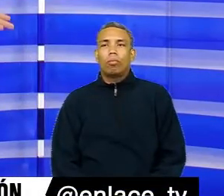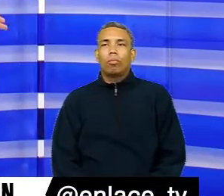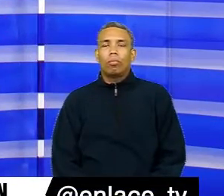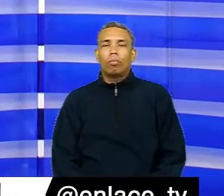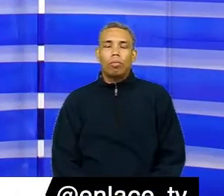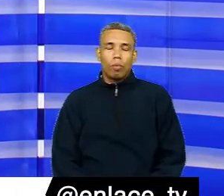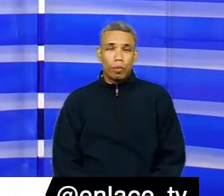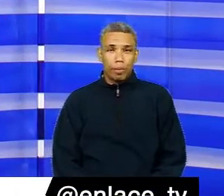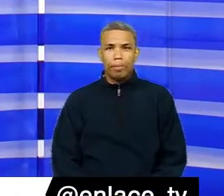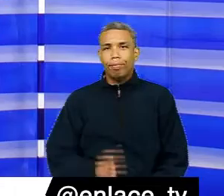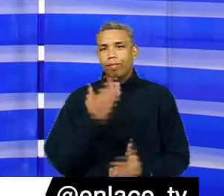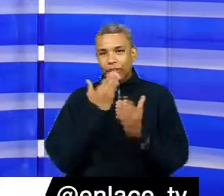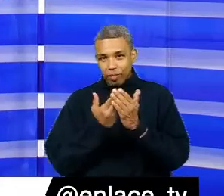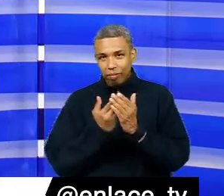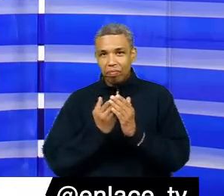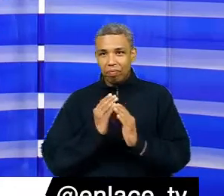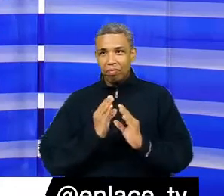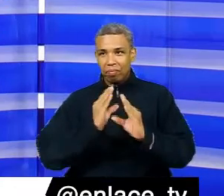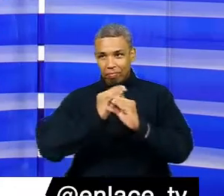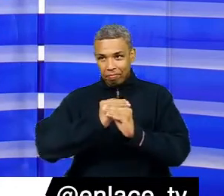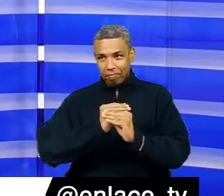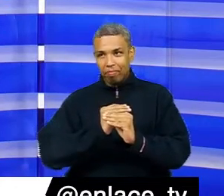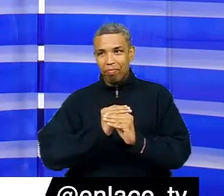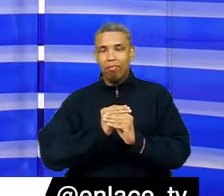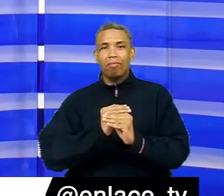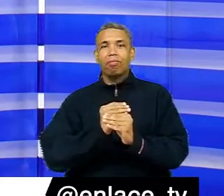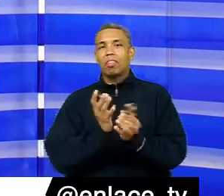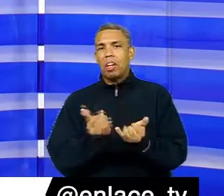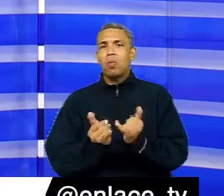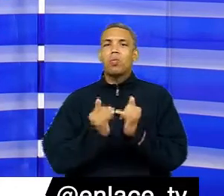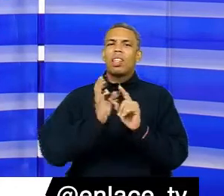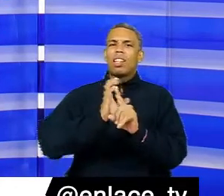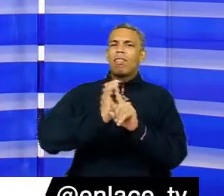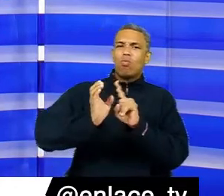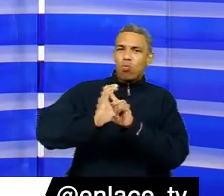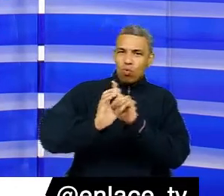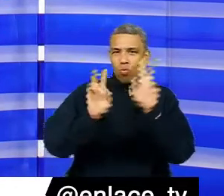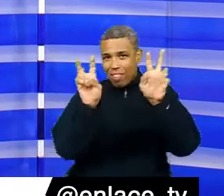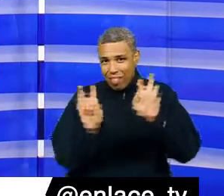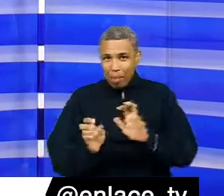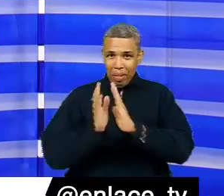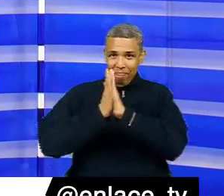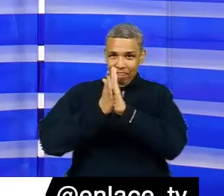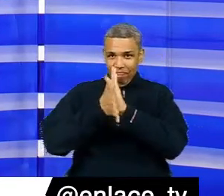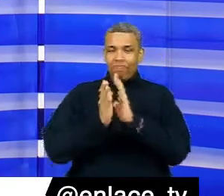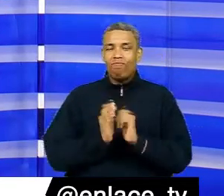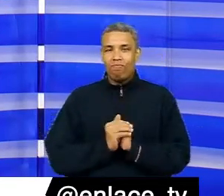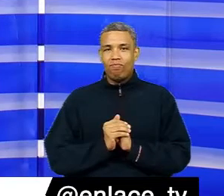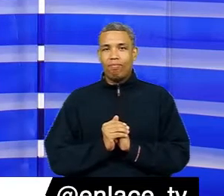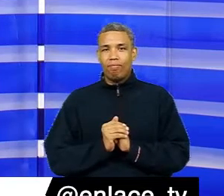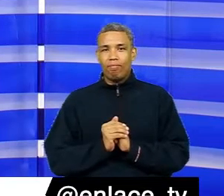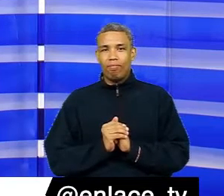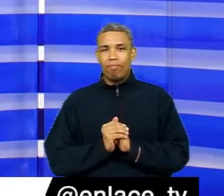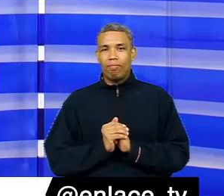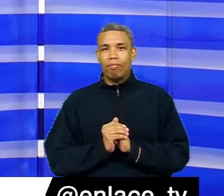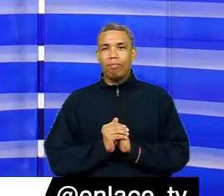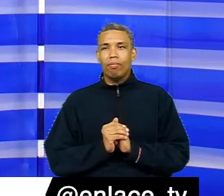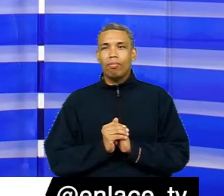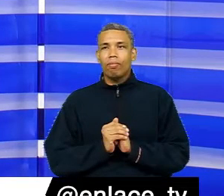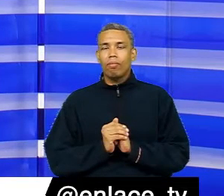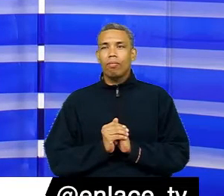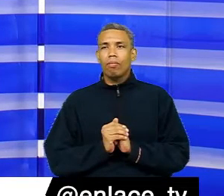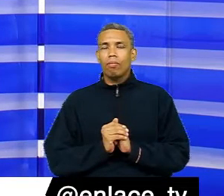Hola, ¿qué tal a todos? Muy buenas noches, bienvenidos a la buena información de cultura y entretenimiento en La Mira. Les cuento que la orquesta Jamblo prepara